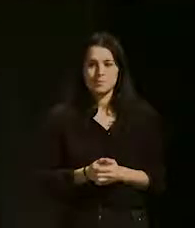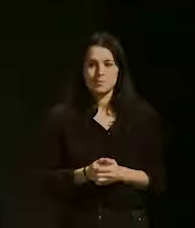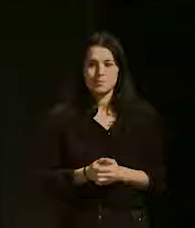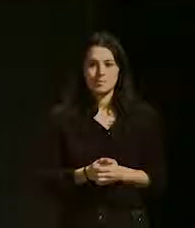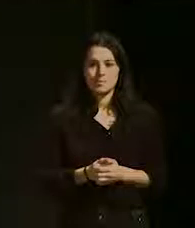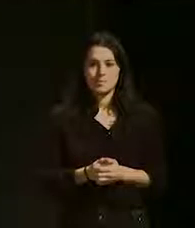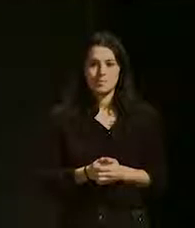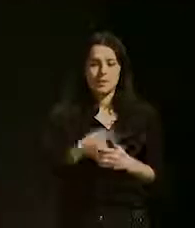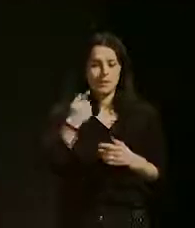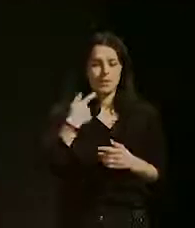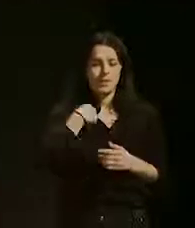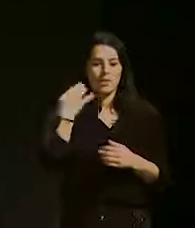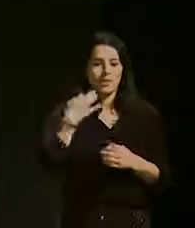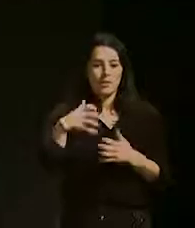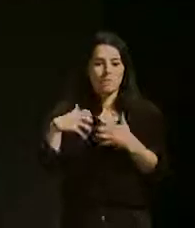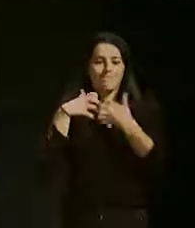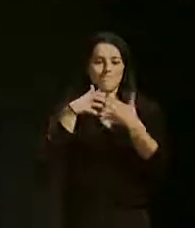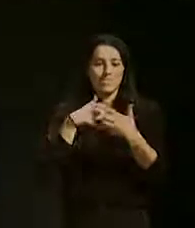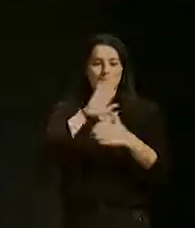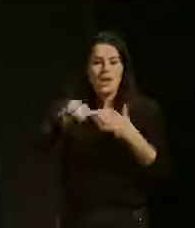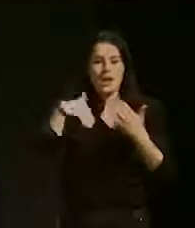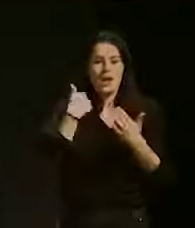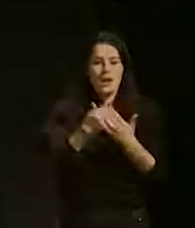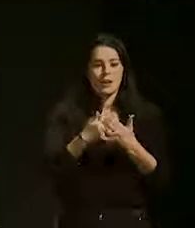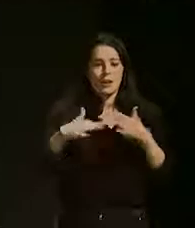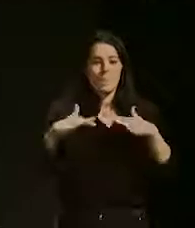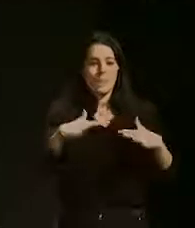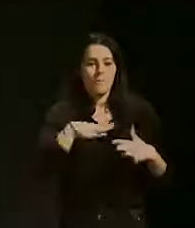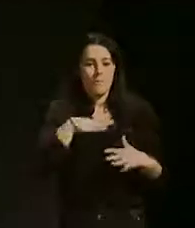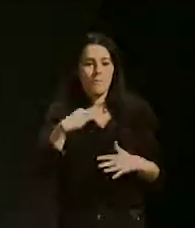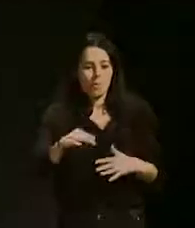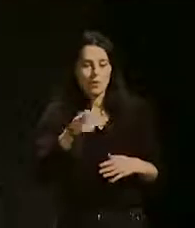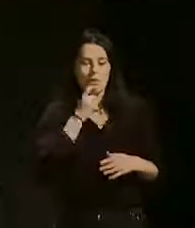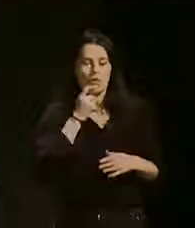danza pude caminar, la danza terapia.